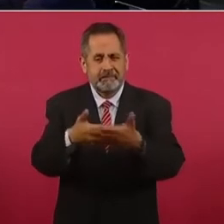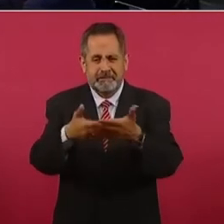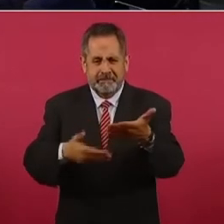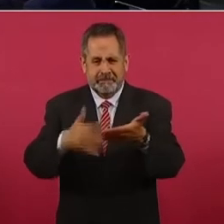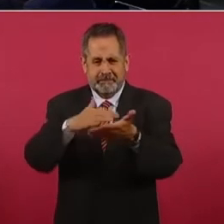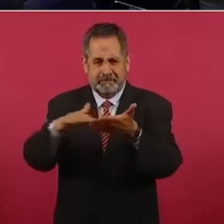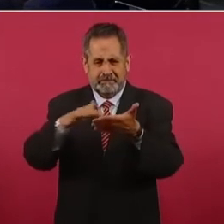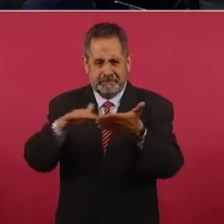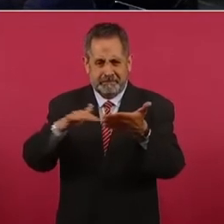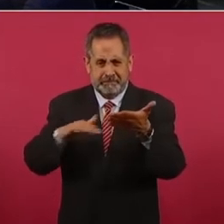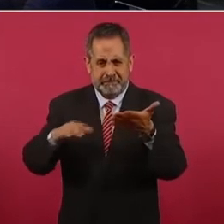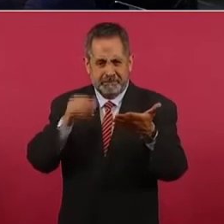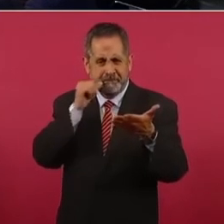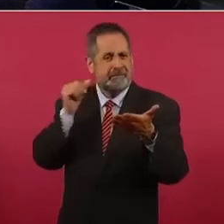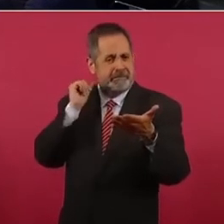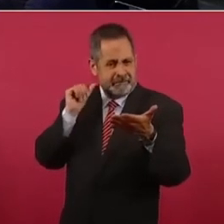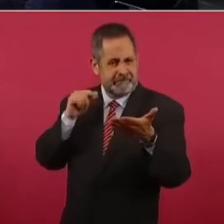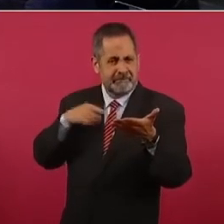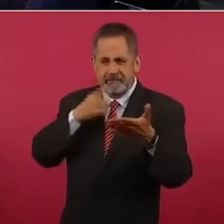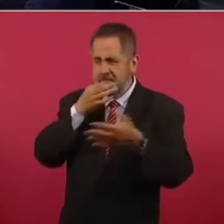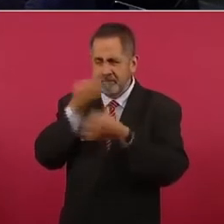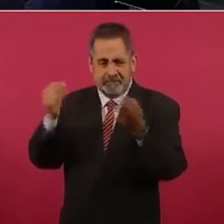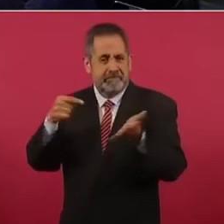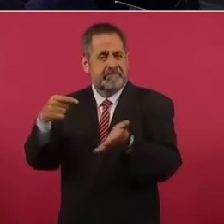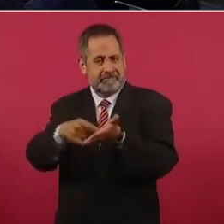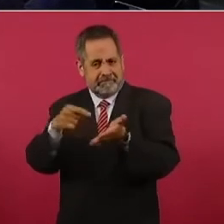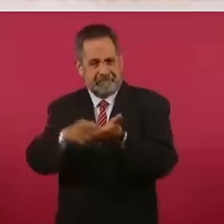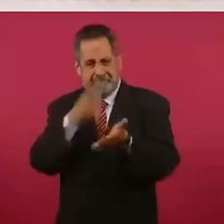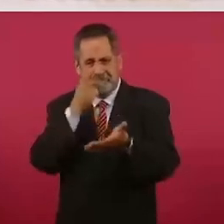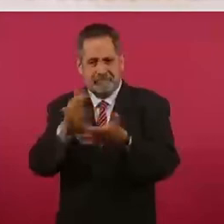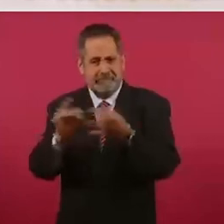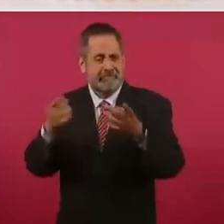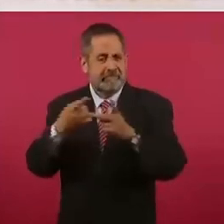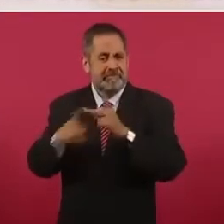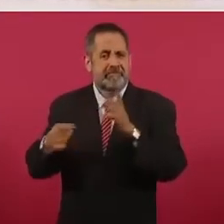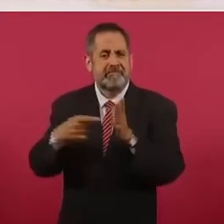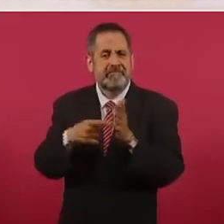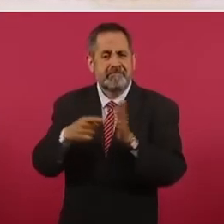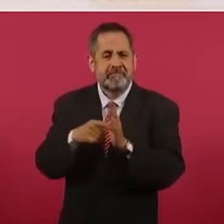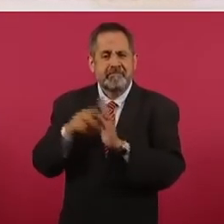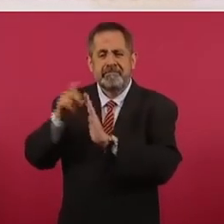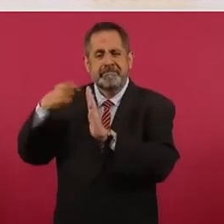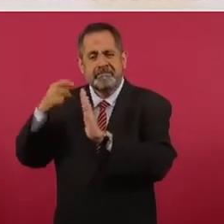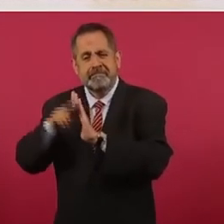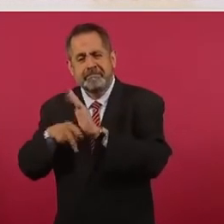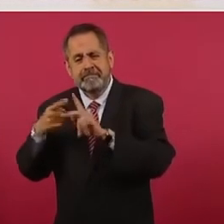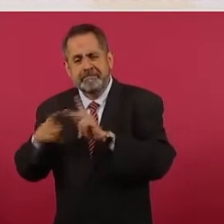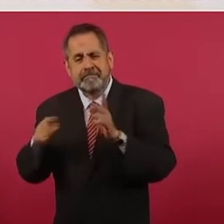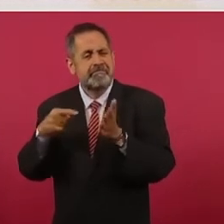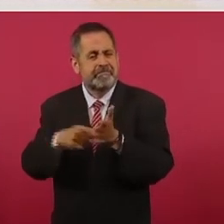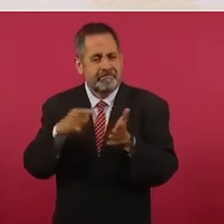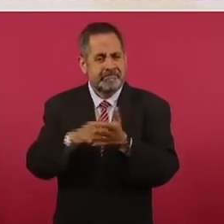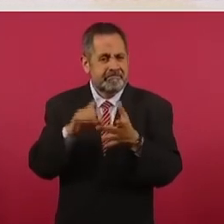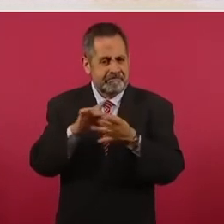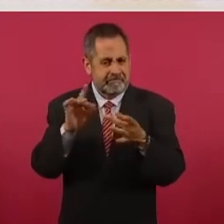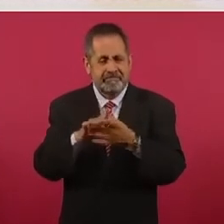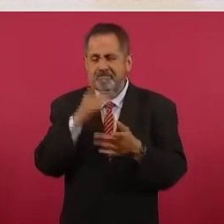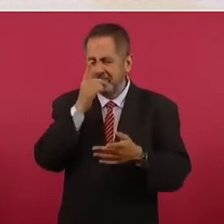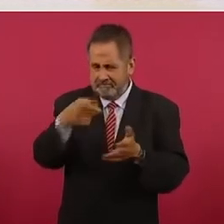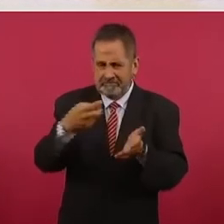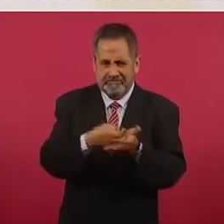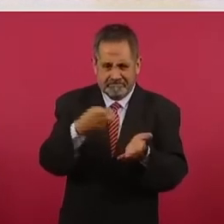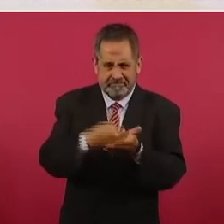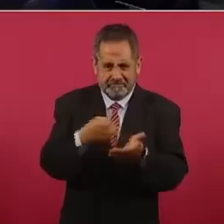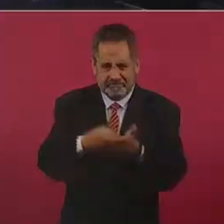texto de ayer, para dar entrada al video, creo que hablo de eso.